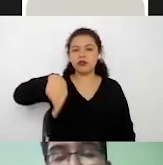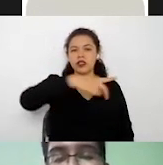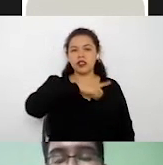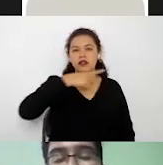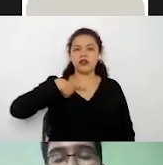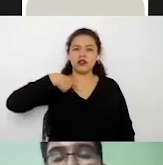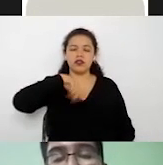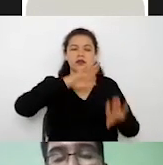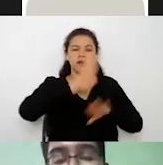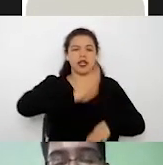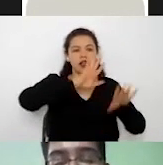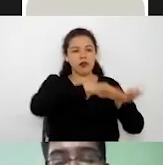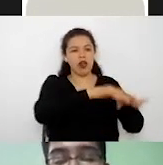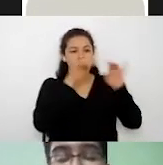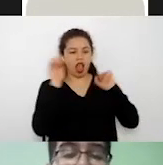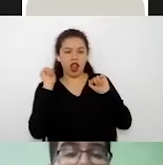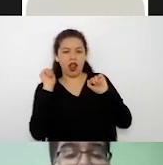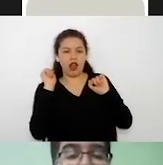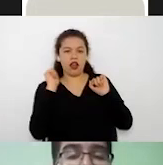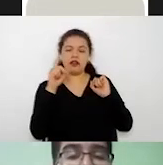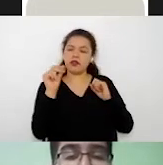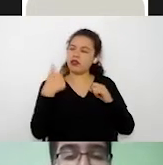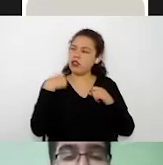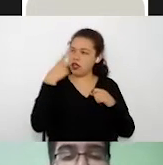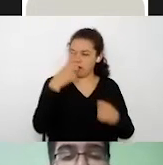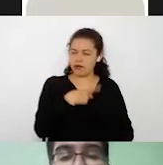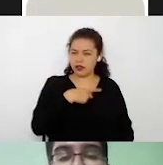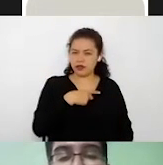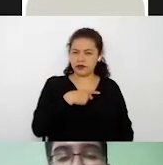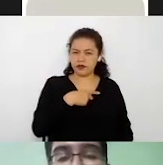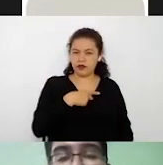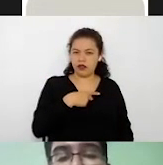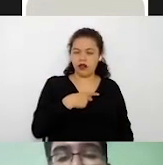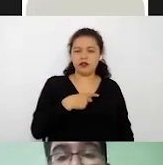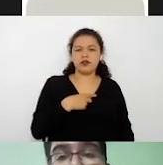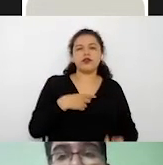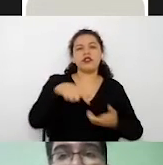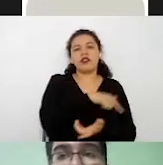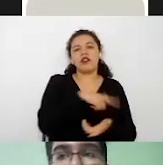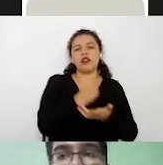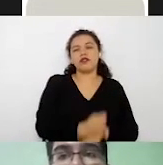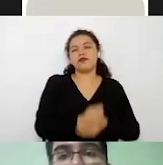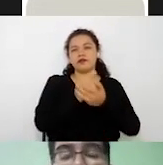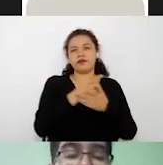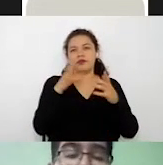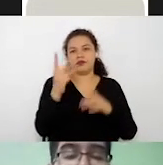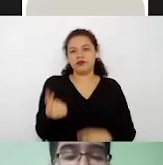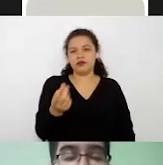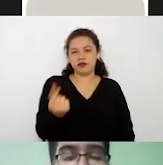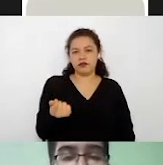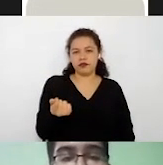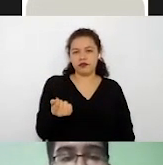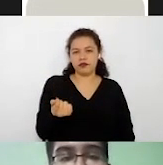ajenos, pero no lo somos, porque si me dices ahorita centro de rehabilitación canina, yo